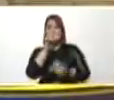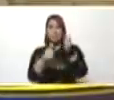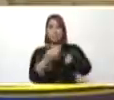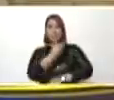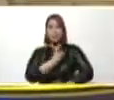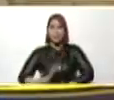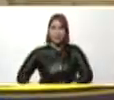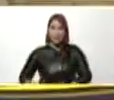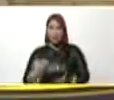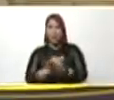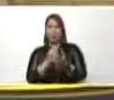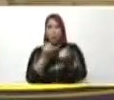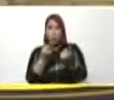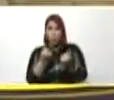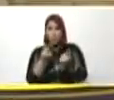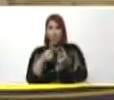Economía.